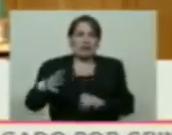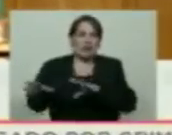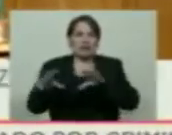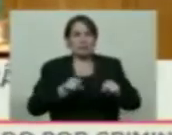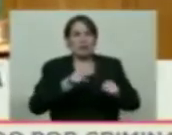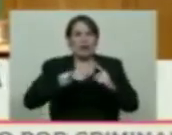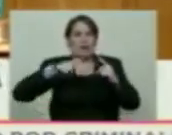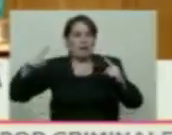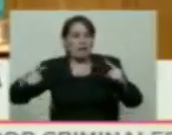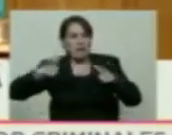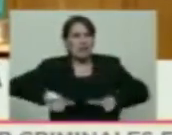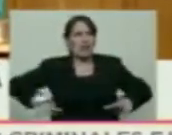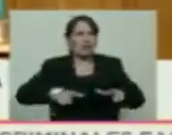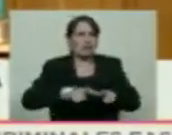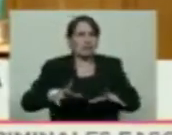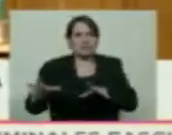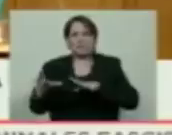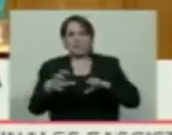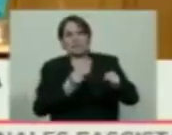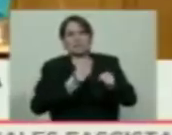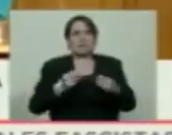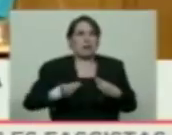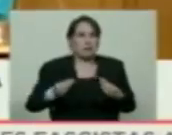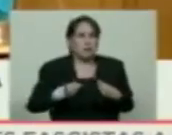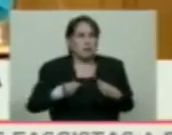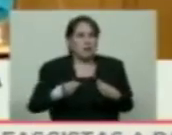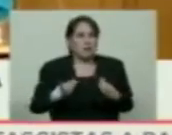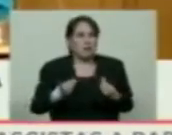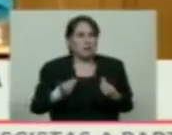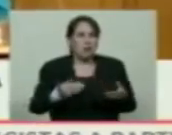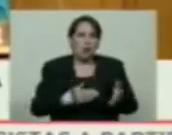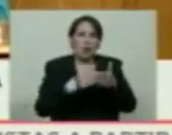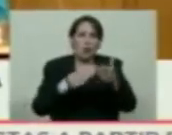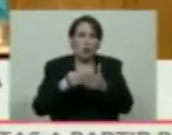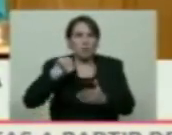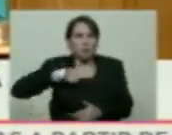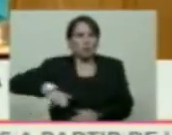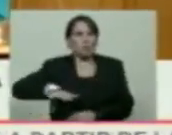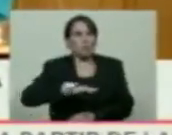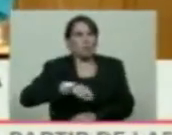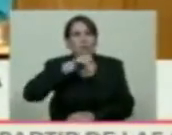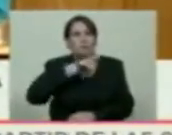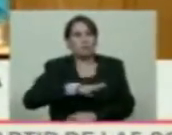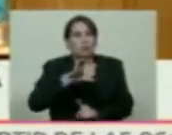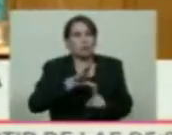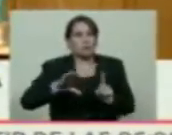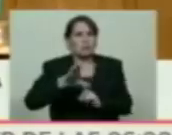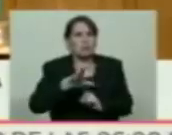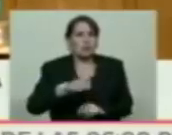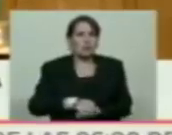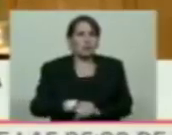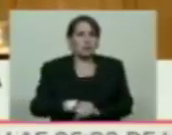de las naciones en su afán por sobrevivir, destruyendo los Estados-Nación con sus pueblos, sus historias y sus culturas.